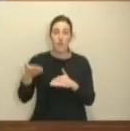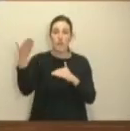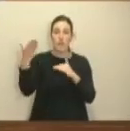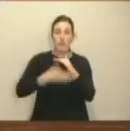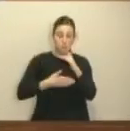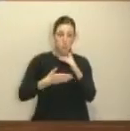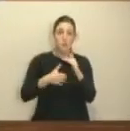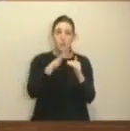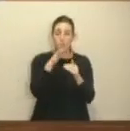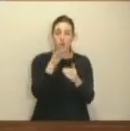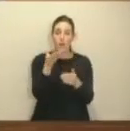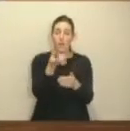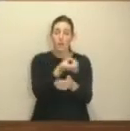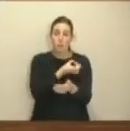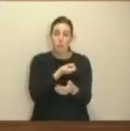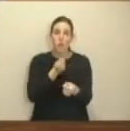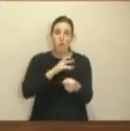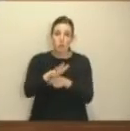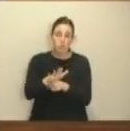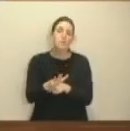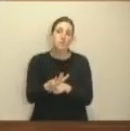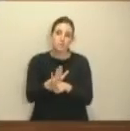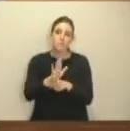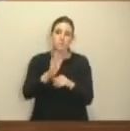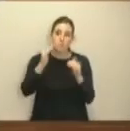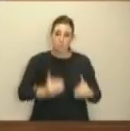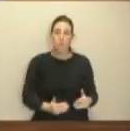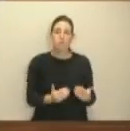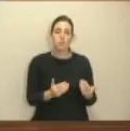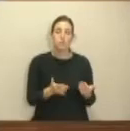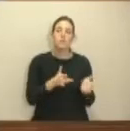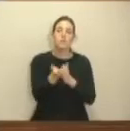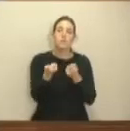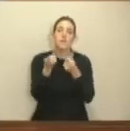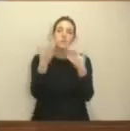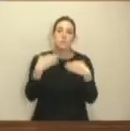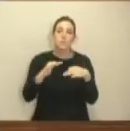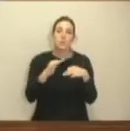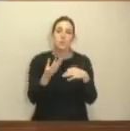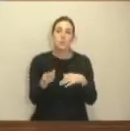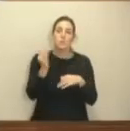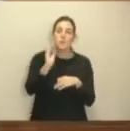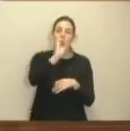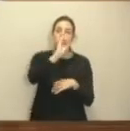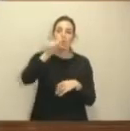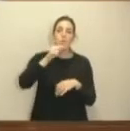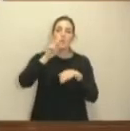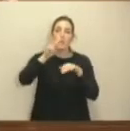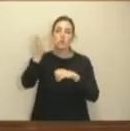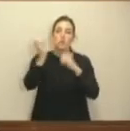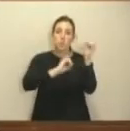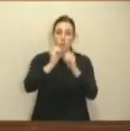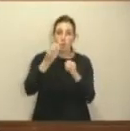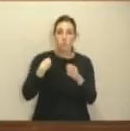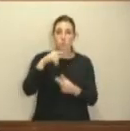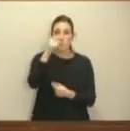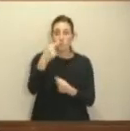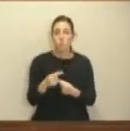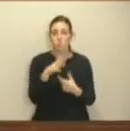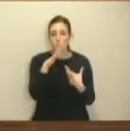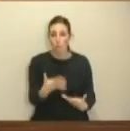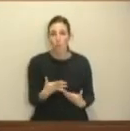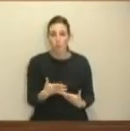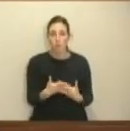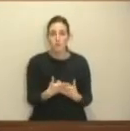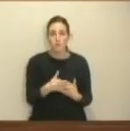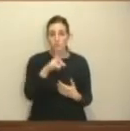maniobra. El gasto corriente aumenta 0,2% respecto al presupuesto operativo, el operativo, para